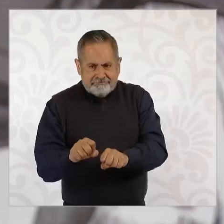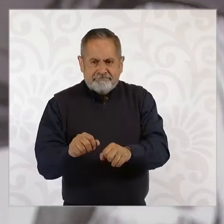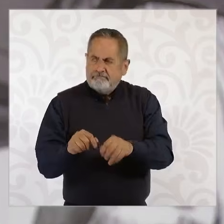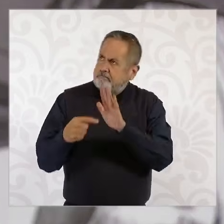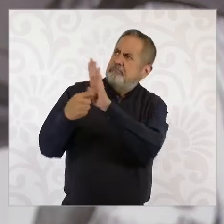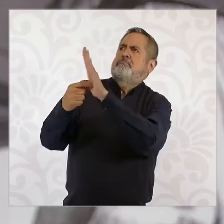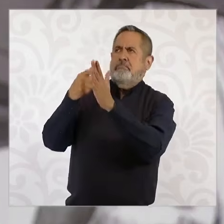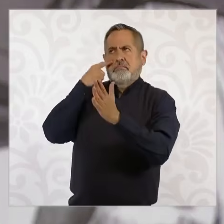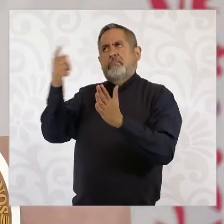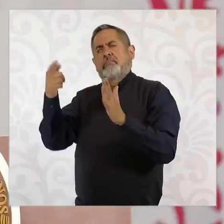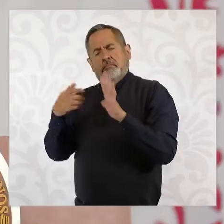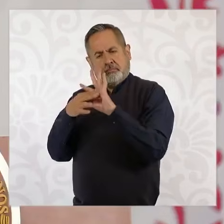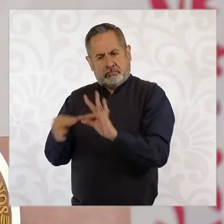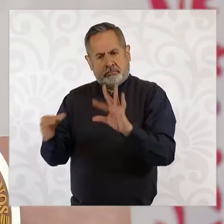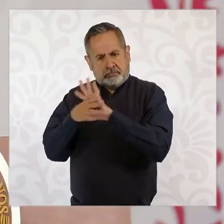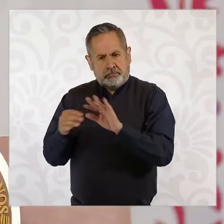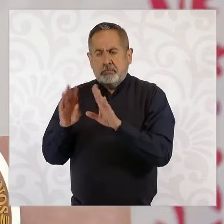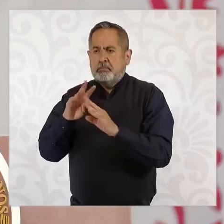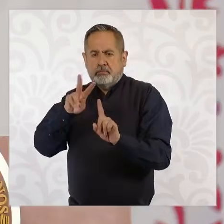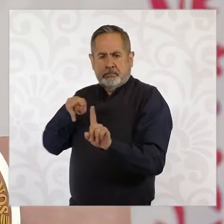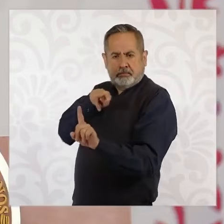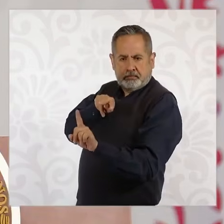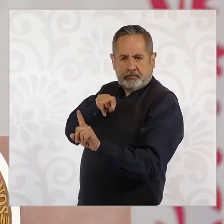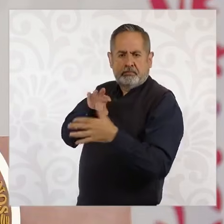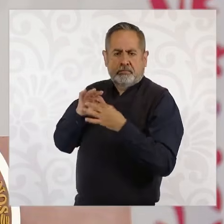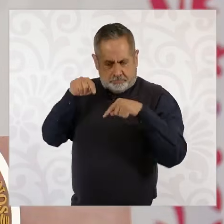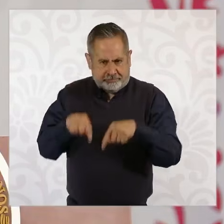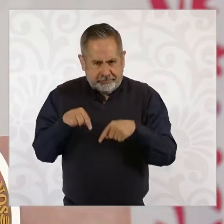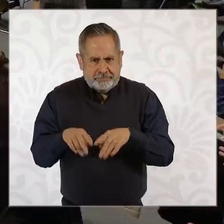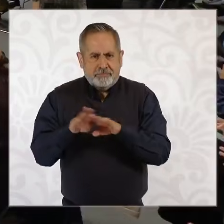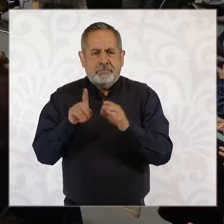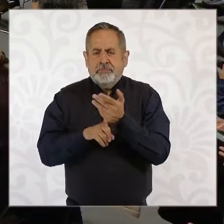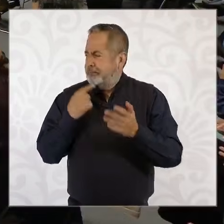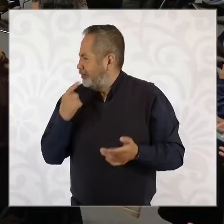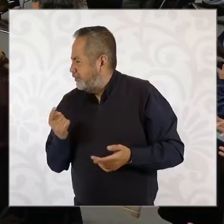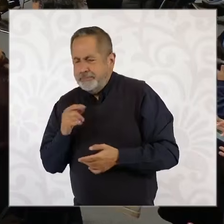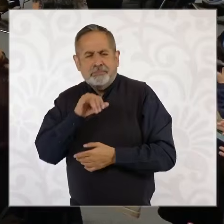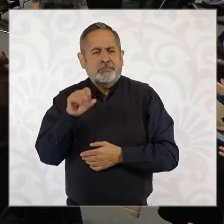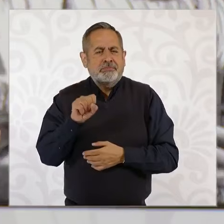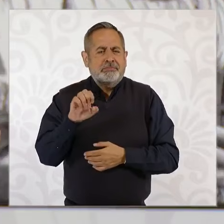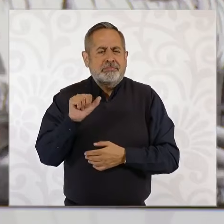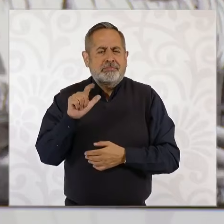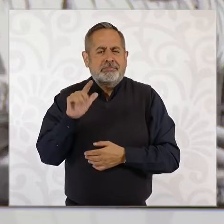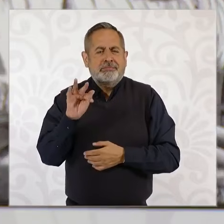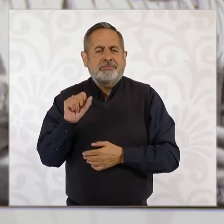que se escuche la visión, como decía, no está José Alfonso hoy,